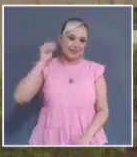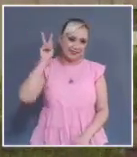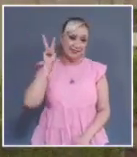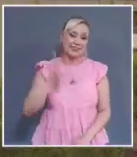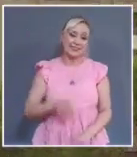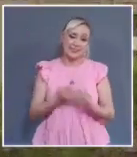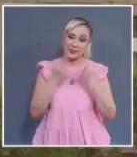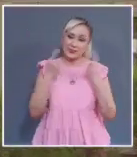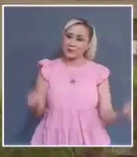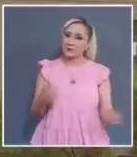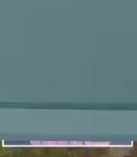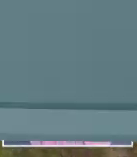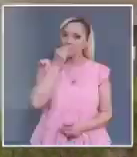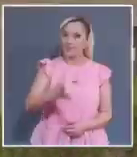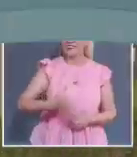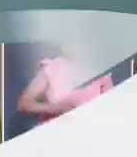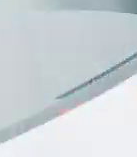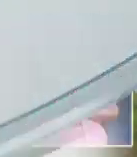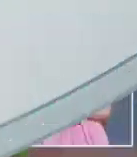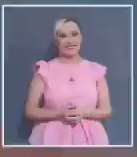Rodríguez.